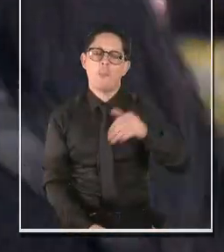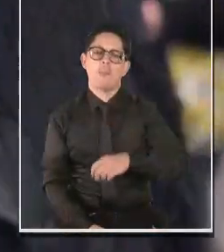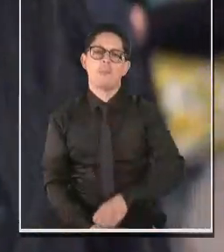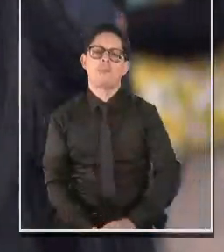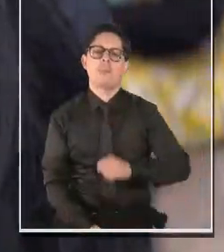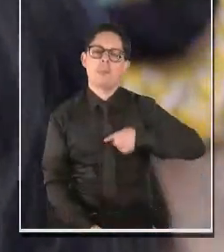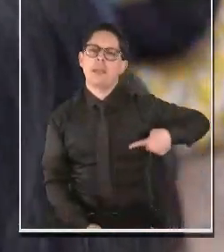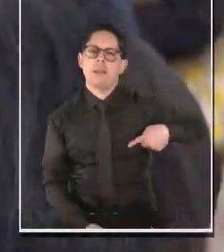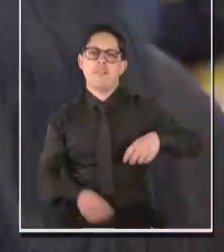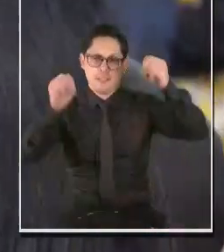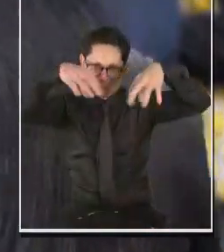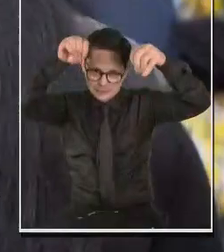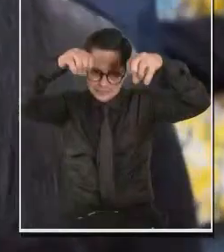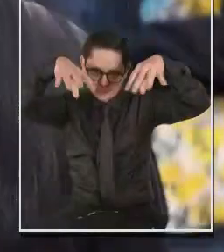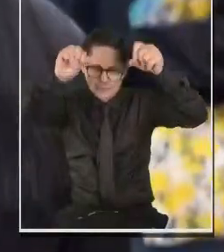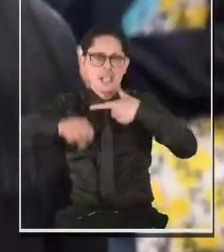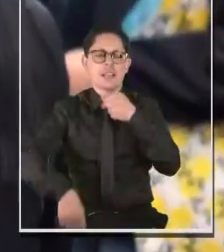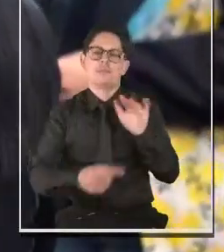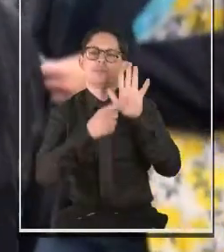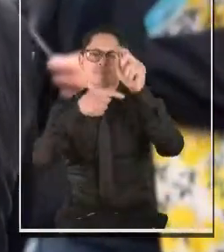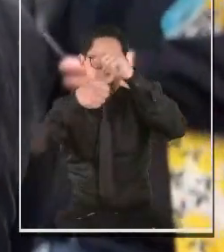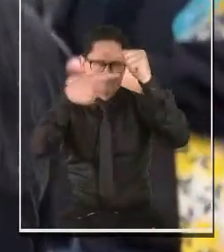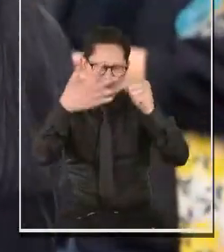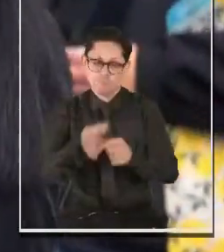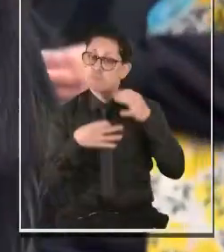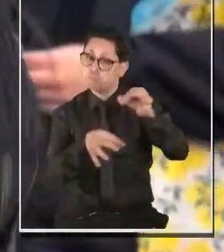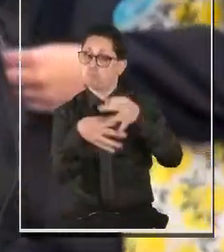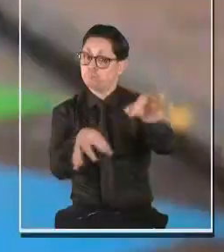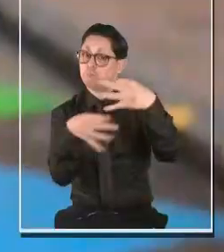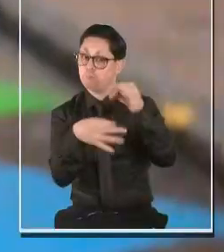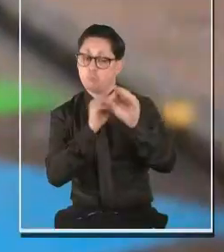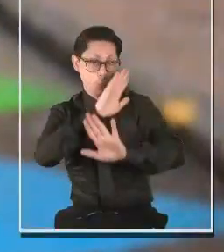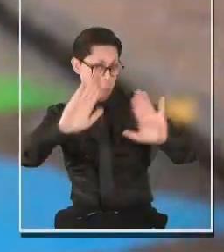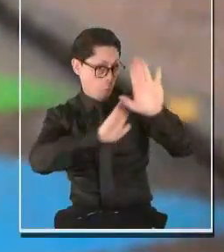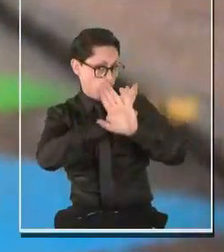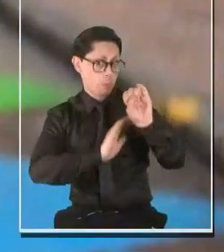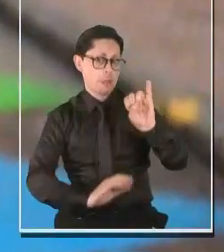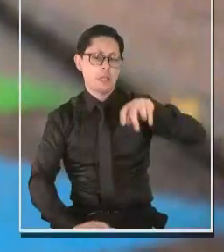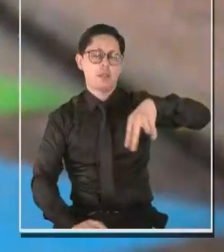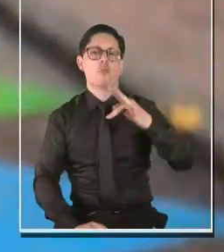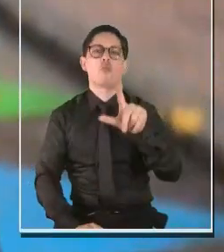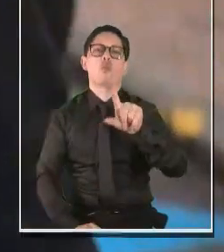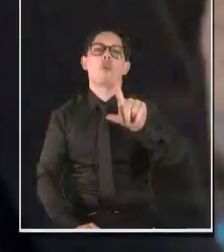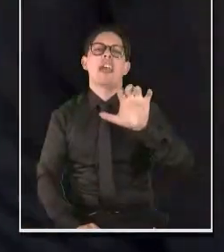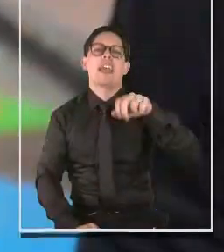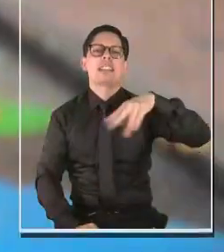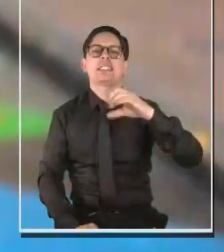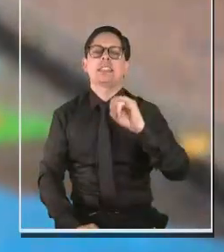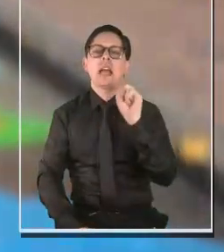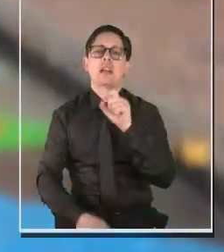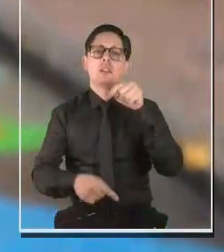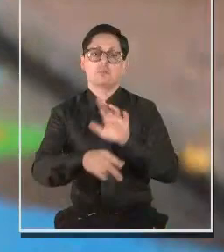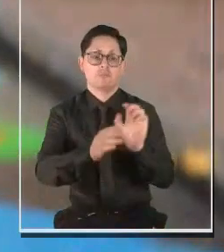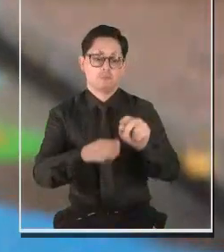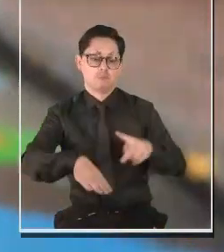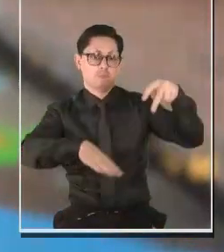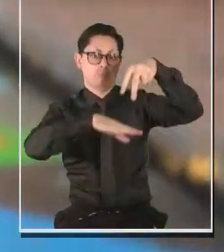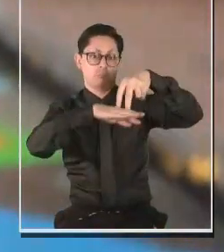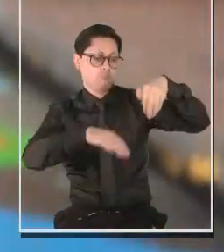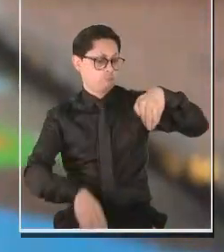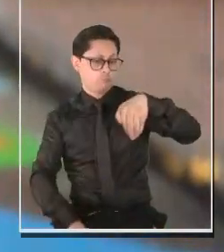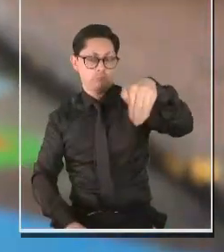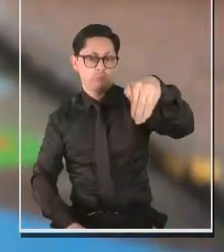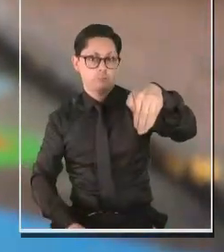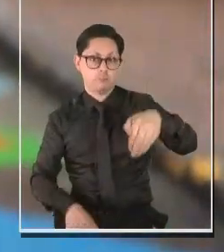la micro Recuerda que la indicación es usar tu mascarilla cuando estornudes cubre tu boca y tu nariz